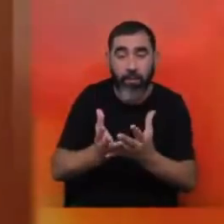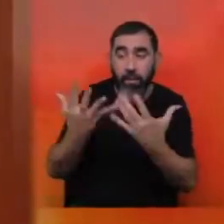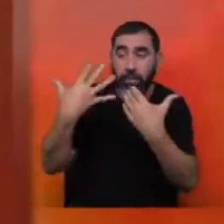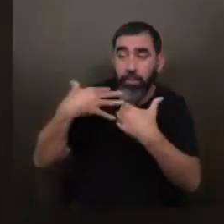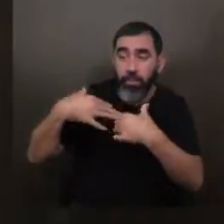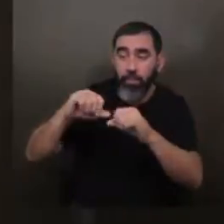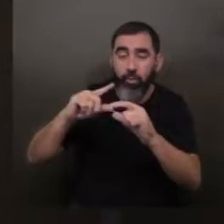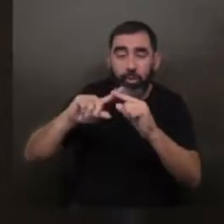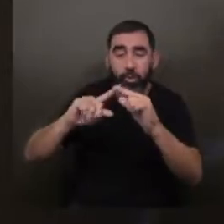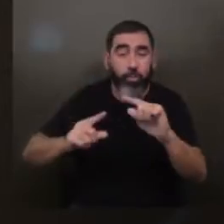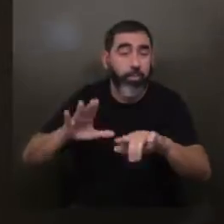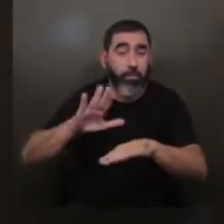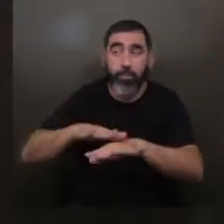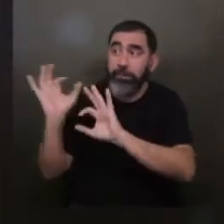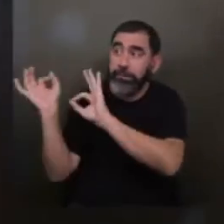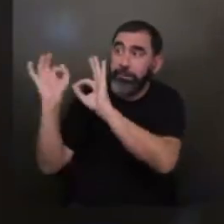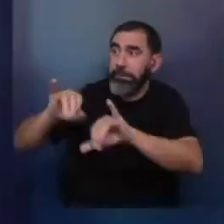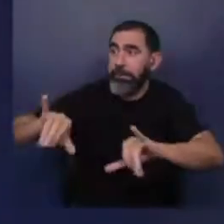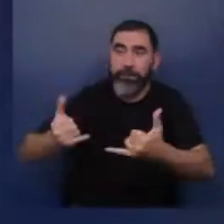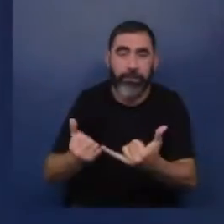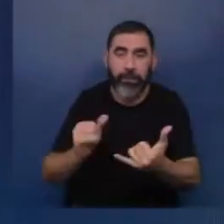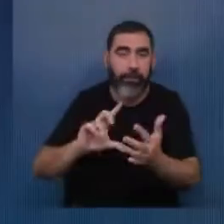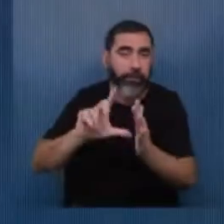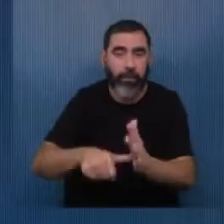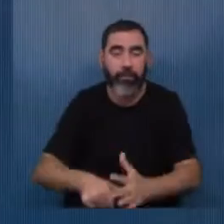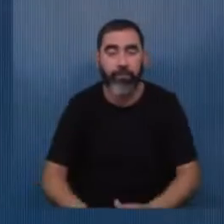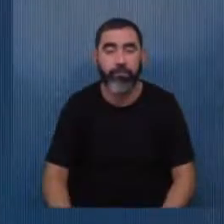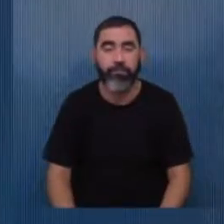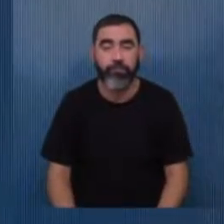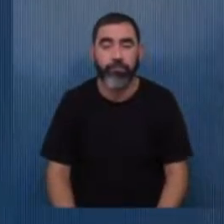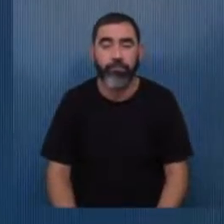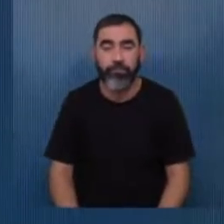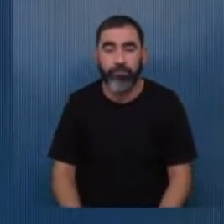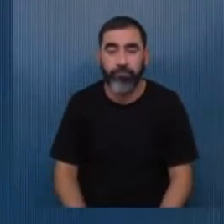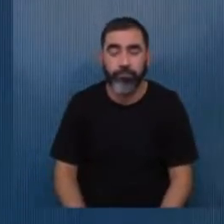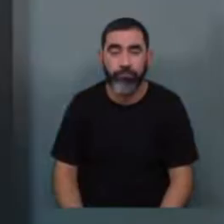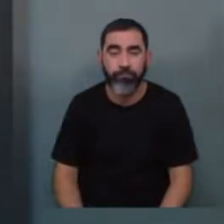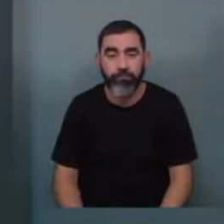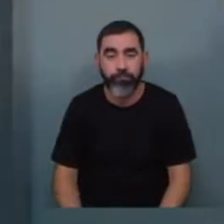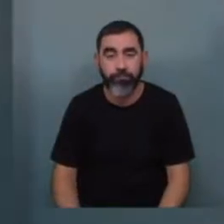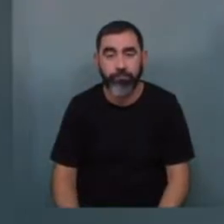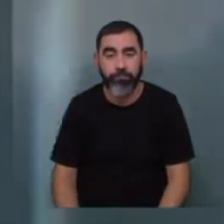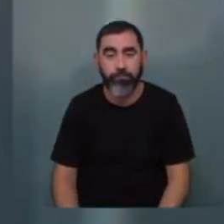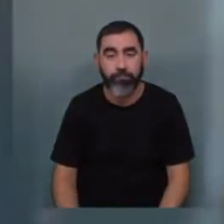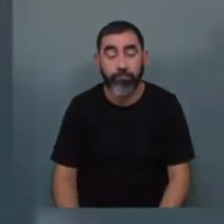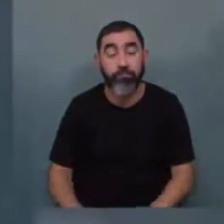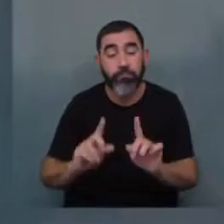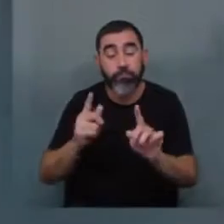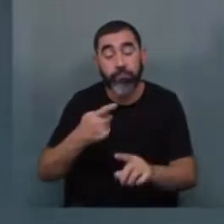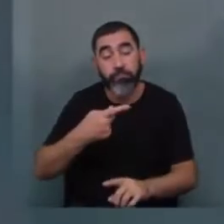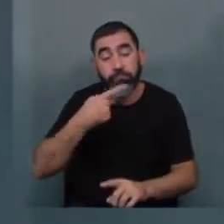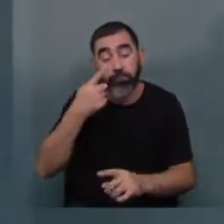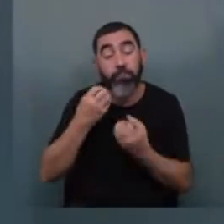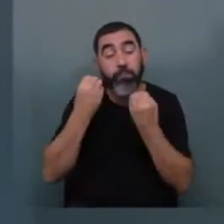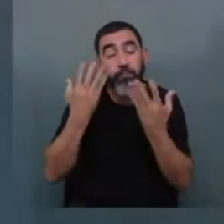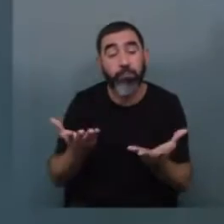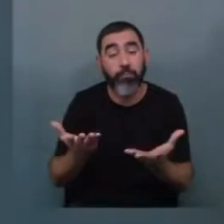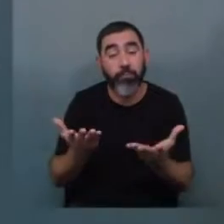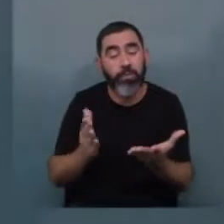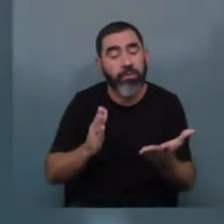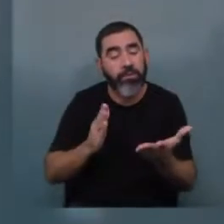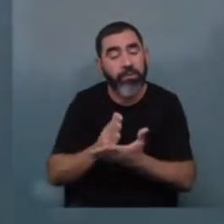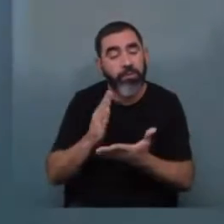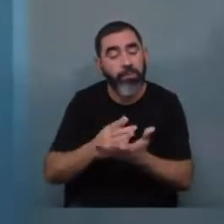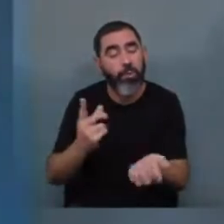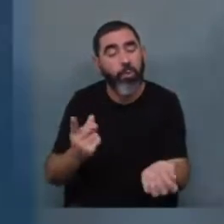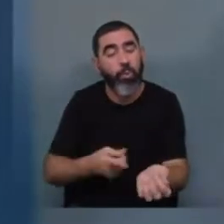tormenta al tiempo que llega a la Tierra prácticamente. Exactamente, no exactamente. No hay mucho margen. Y lo otro que es muy interesante es porque tenemos siempre la